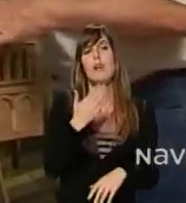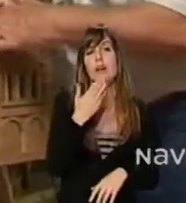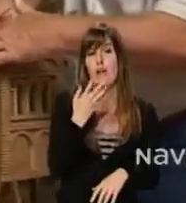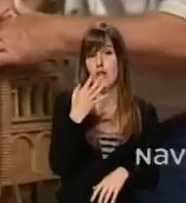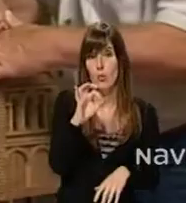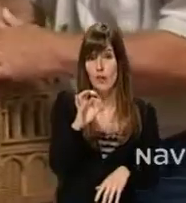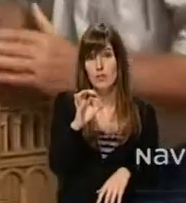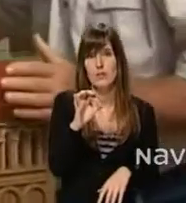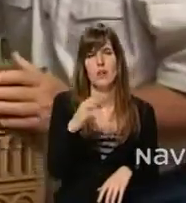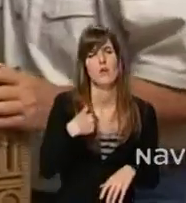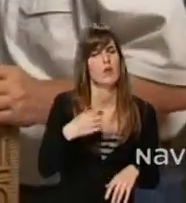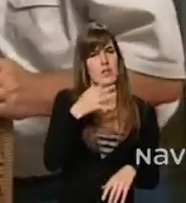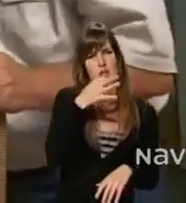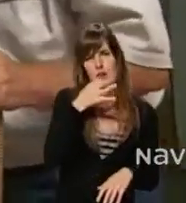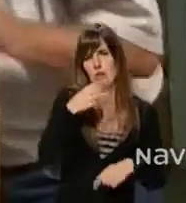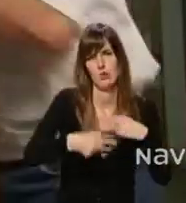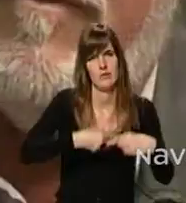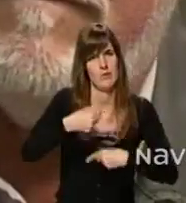trabajando casi todas las tardes,